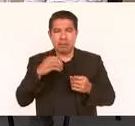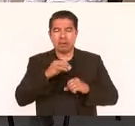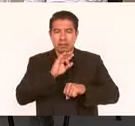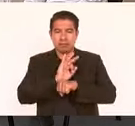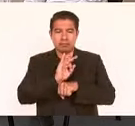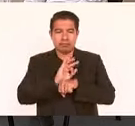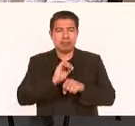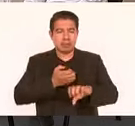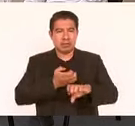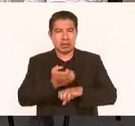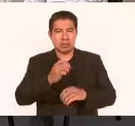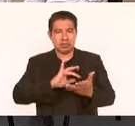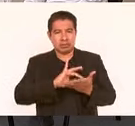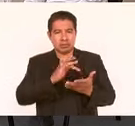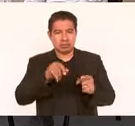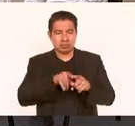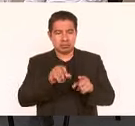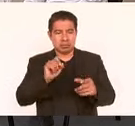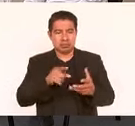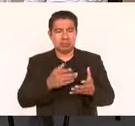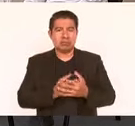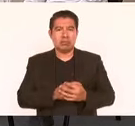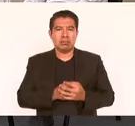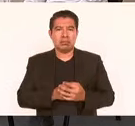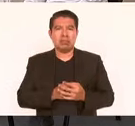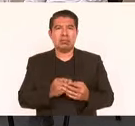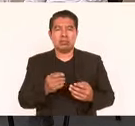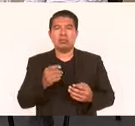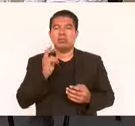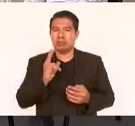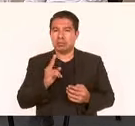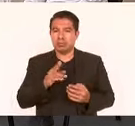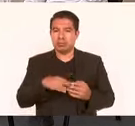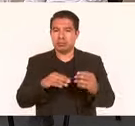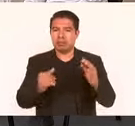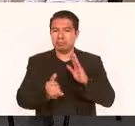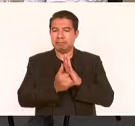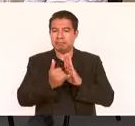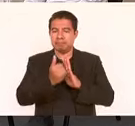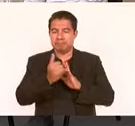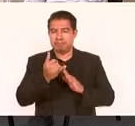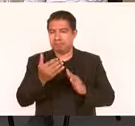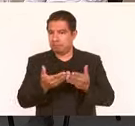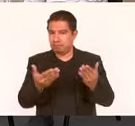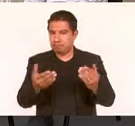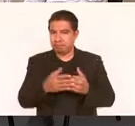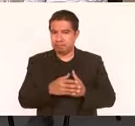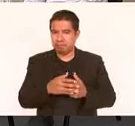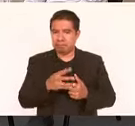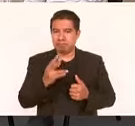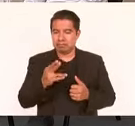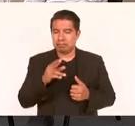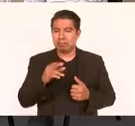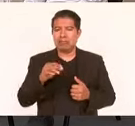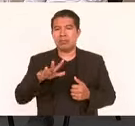muchas acciones y en esto de la reconstrucción especial. Hemos estado ya en el